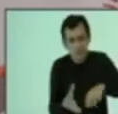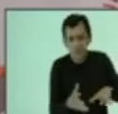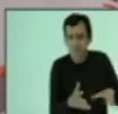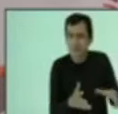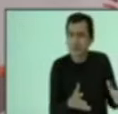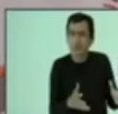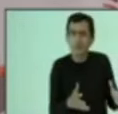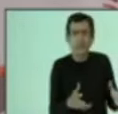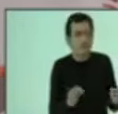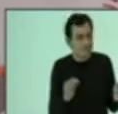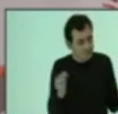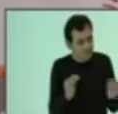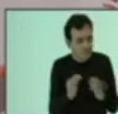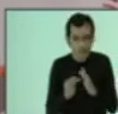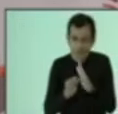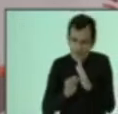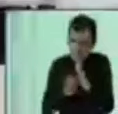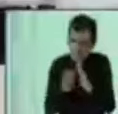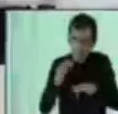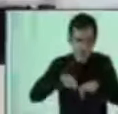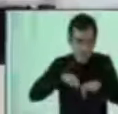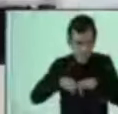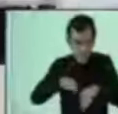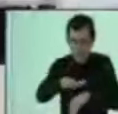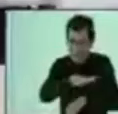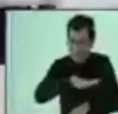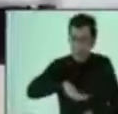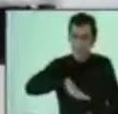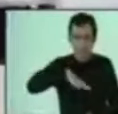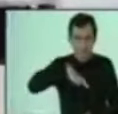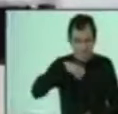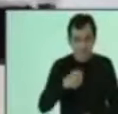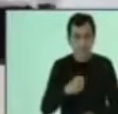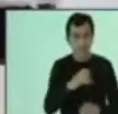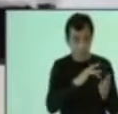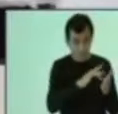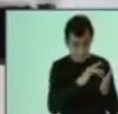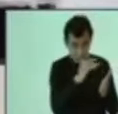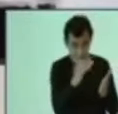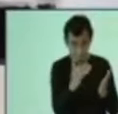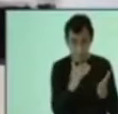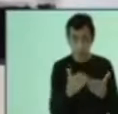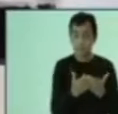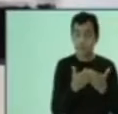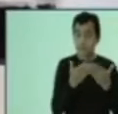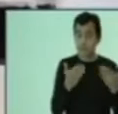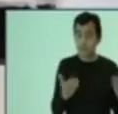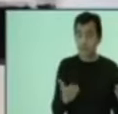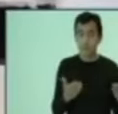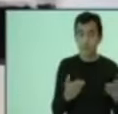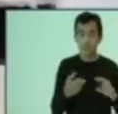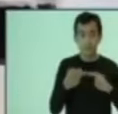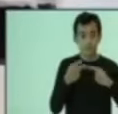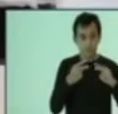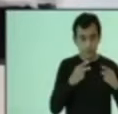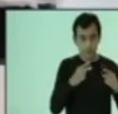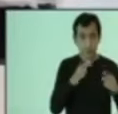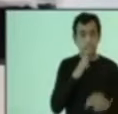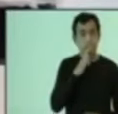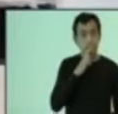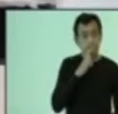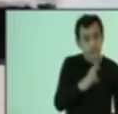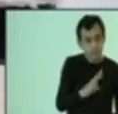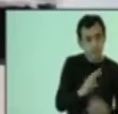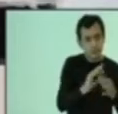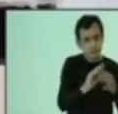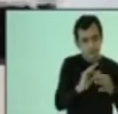que reactivar para dar mayor servicio a nuestros... Muchas gracias, candidata. Pasamos ahora a las contrarréplicas, donde